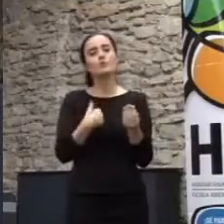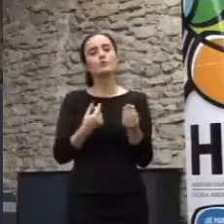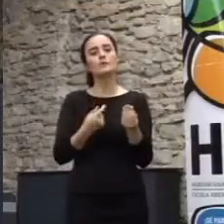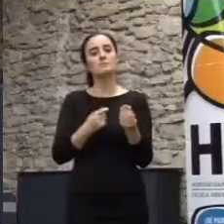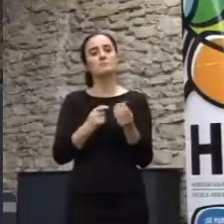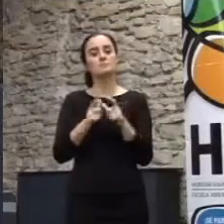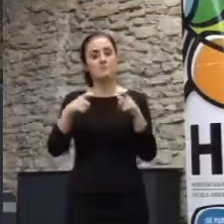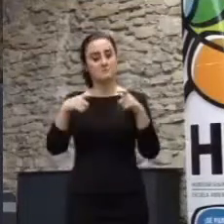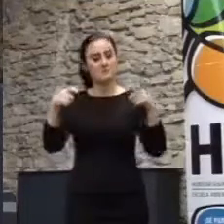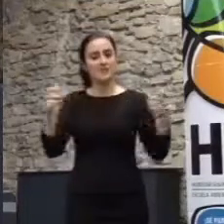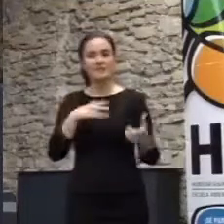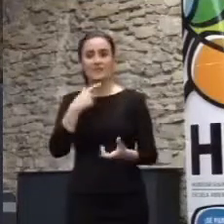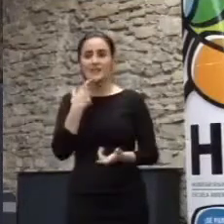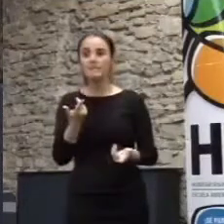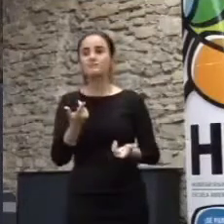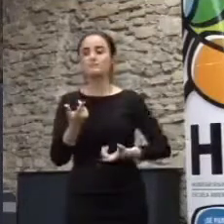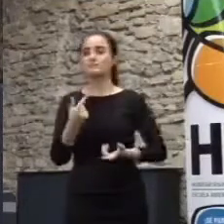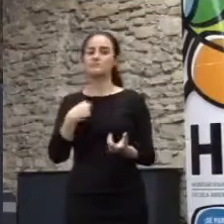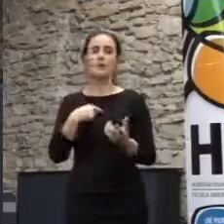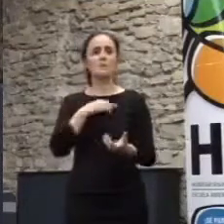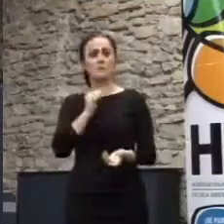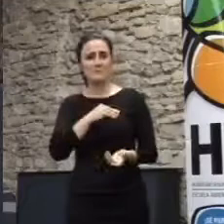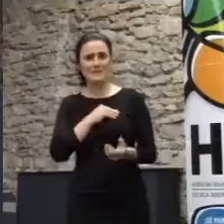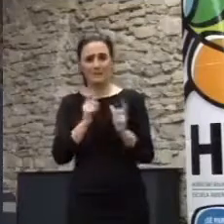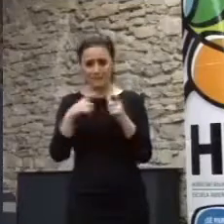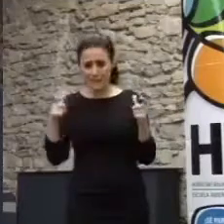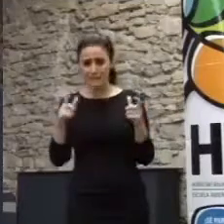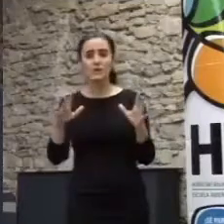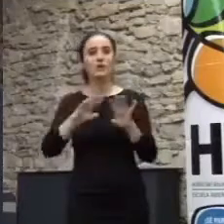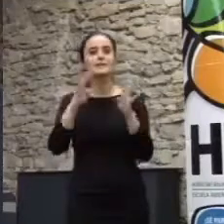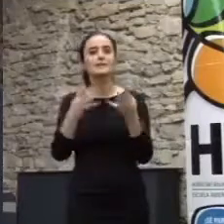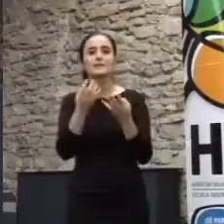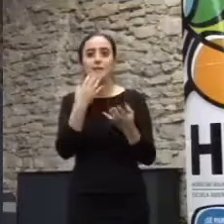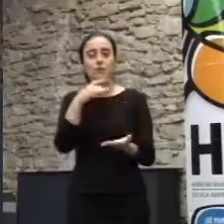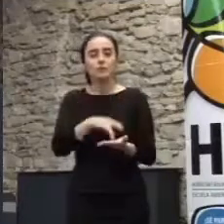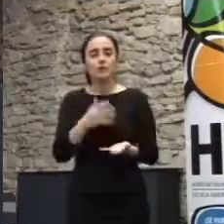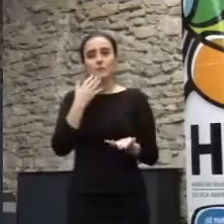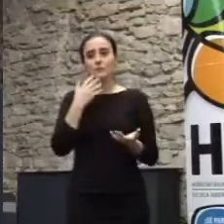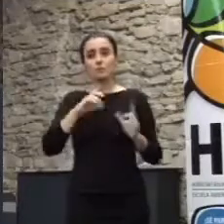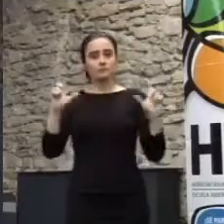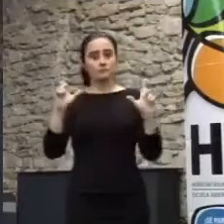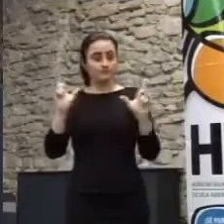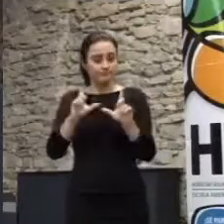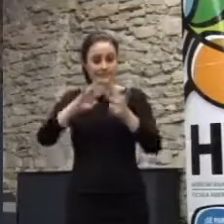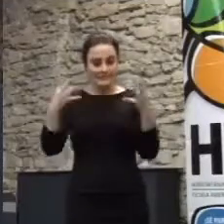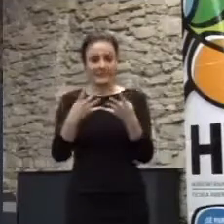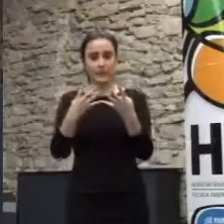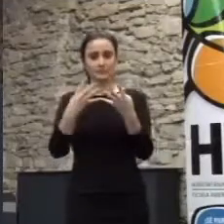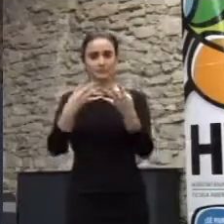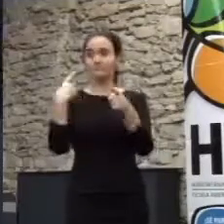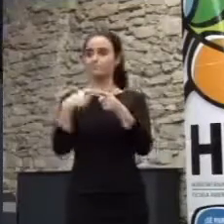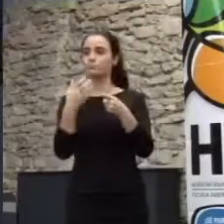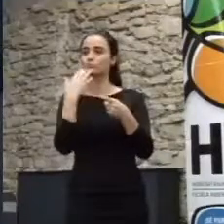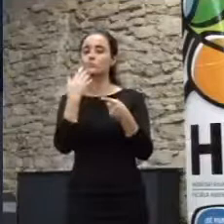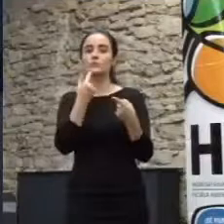más, por desgracia. Digo por desgracia porque cada vez pasa mucho más en Internet los medios de comunicación que su temática